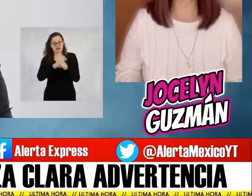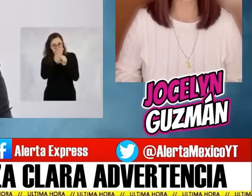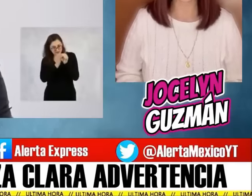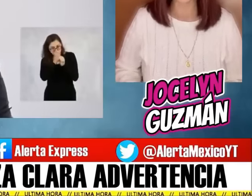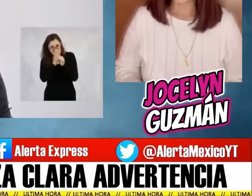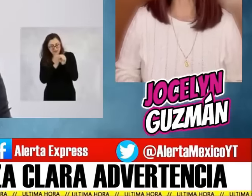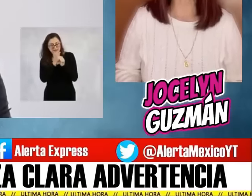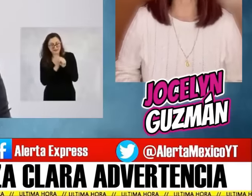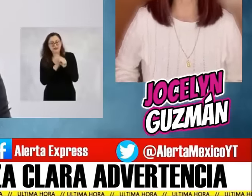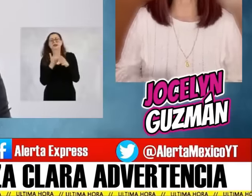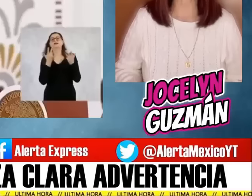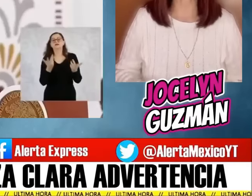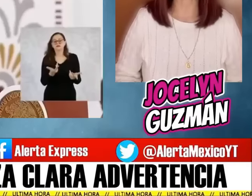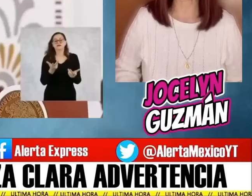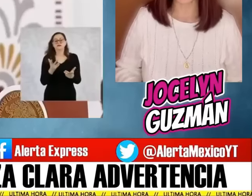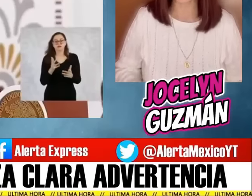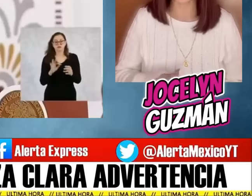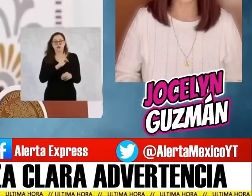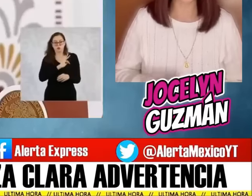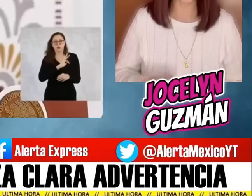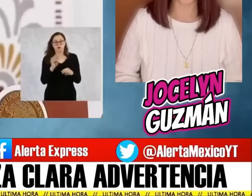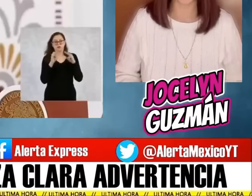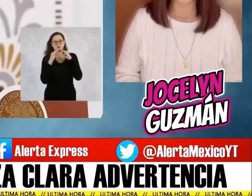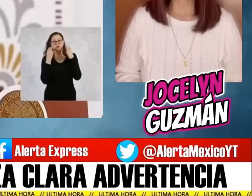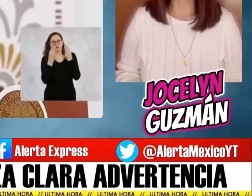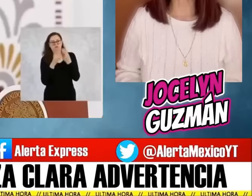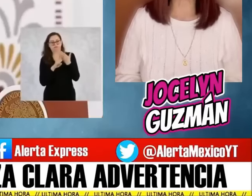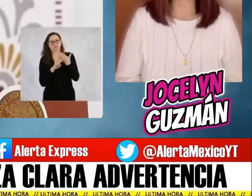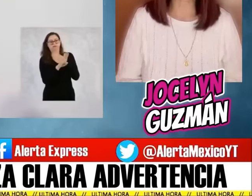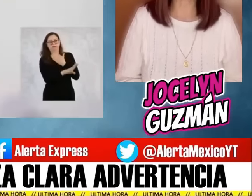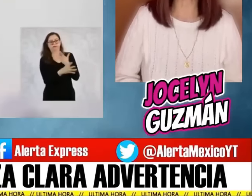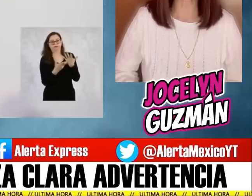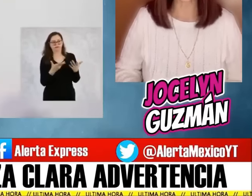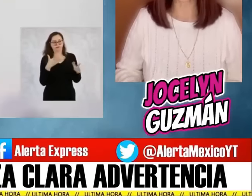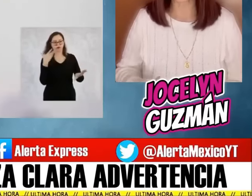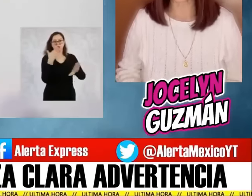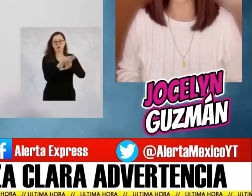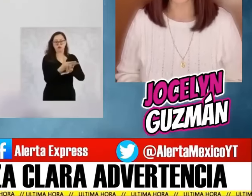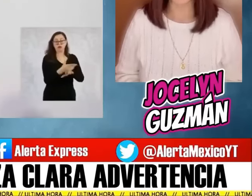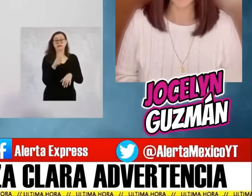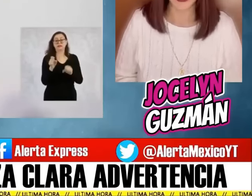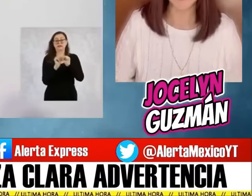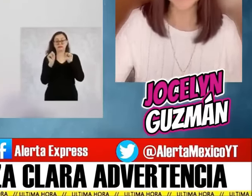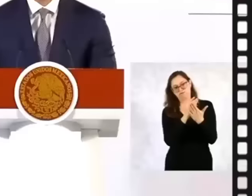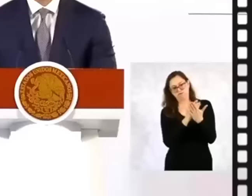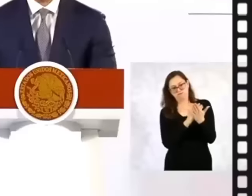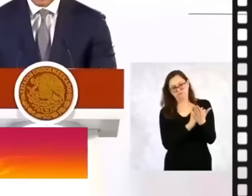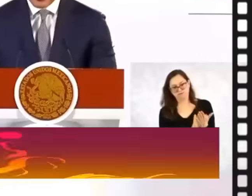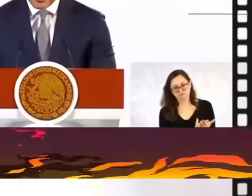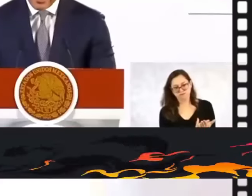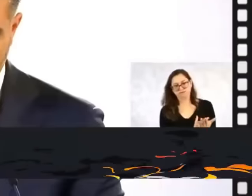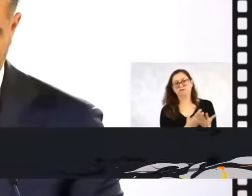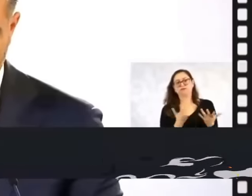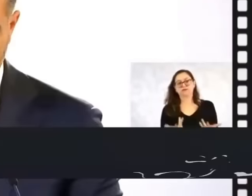de Seguridad ha mencionado que se capacitarán a estos grupos, tanto el Ejército como la Guardia Nacional. Al